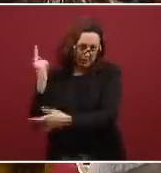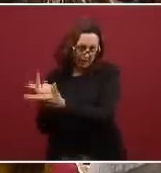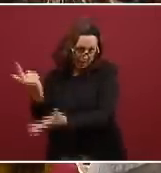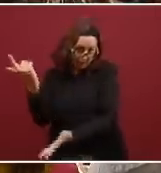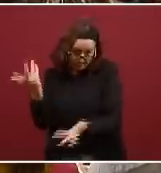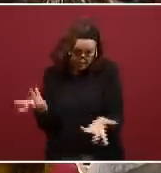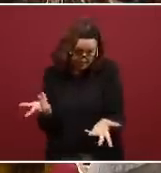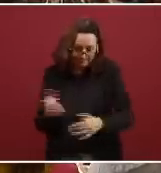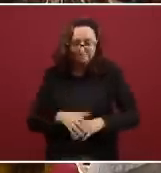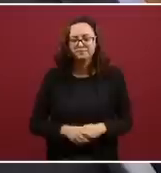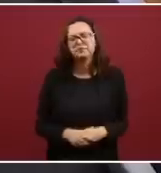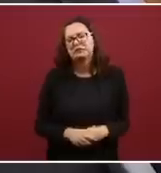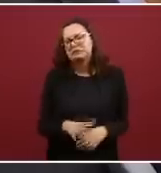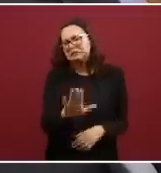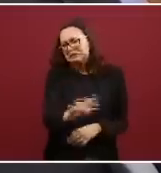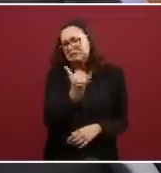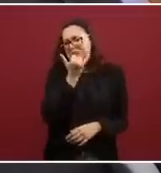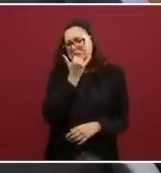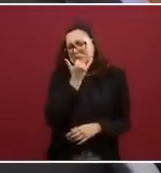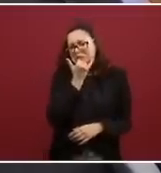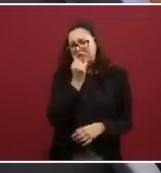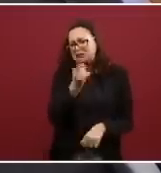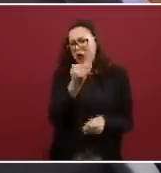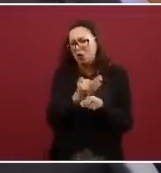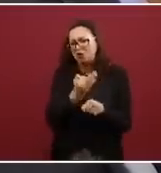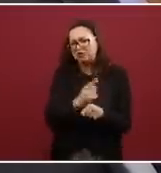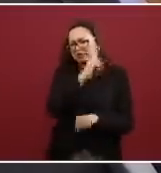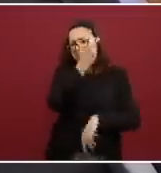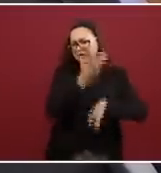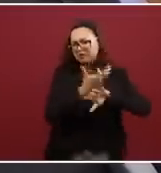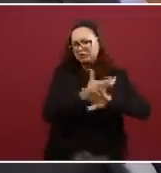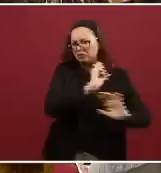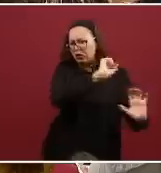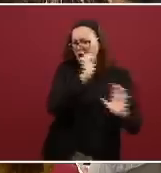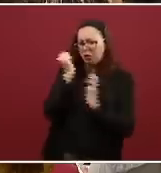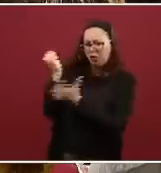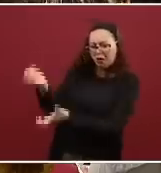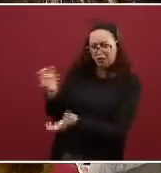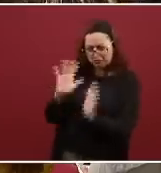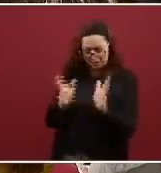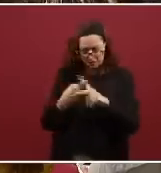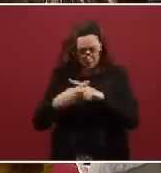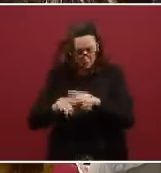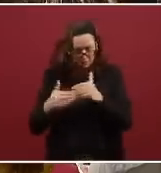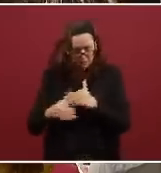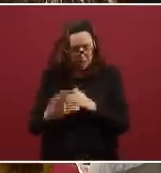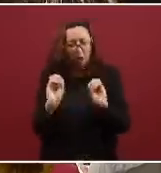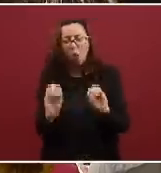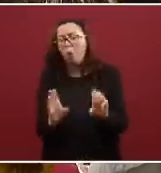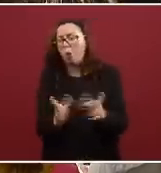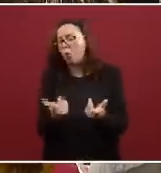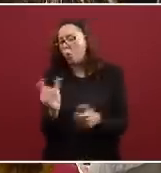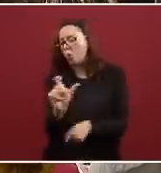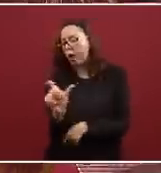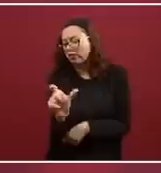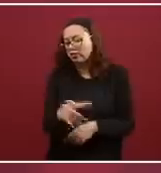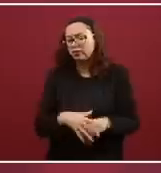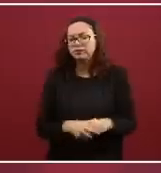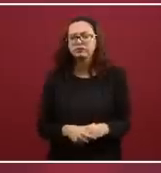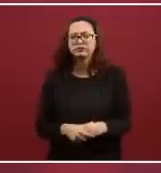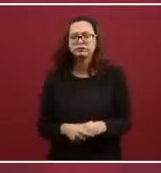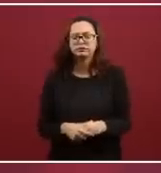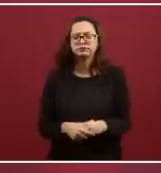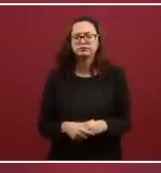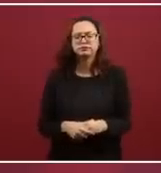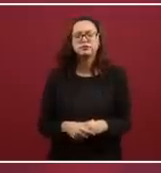estaría dando nada más para centroamérica ya desde esta etapa estarían operando o hasta después acaban de anunciadas 90 y su primer su